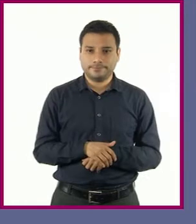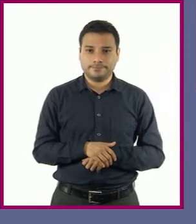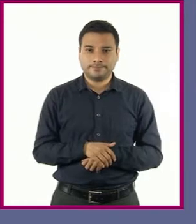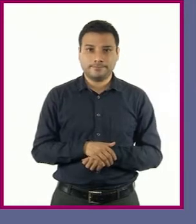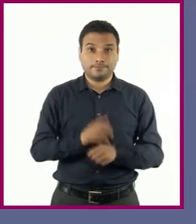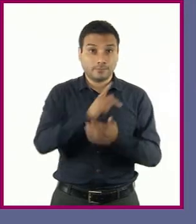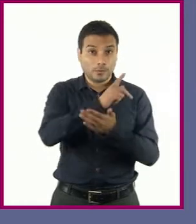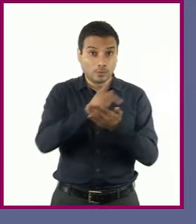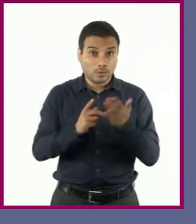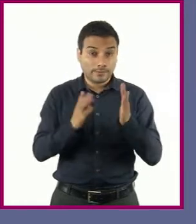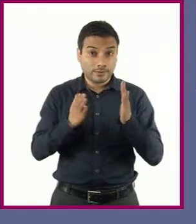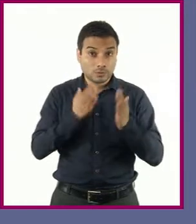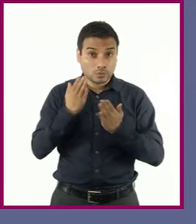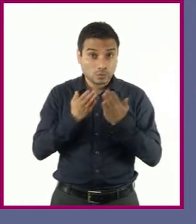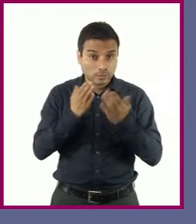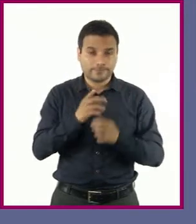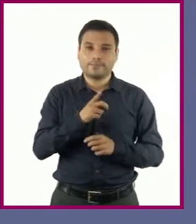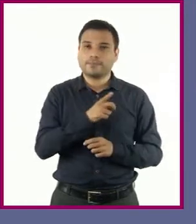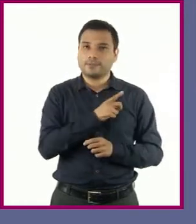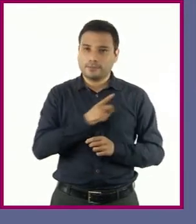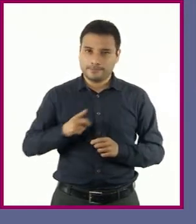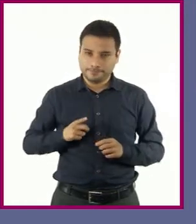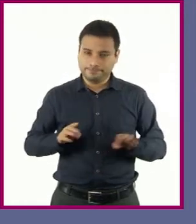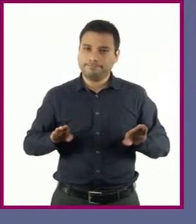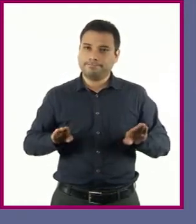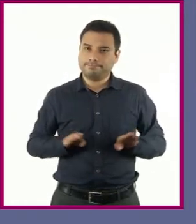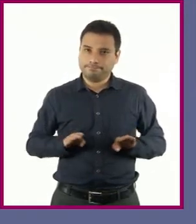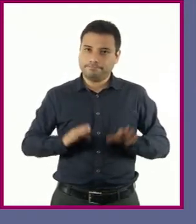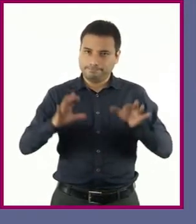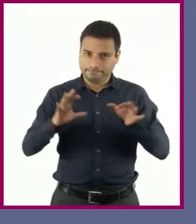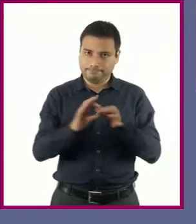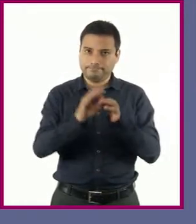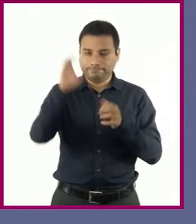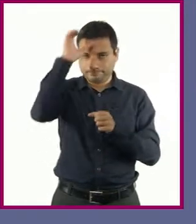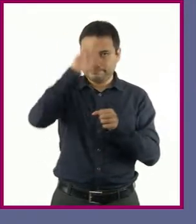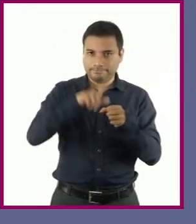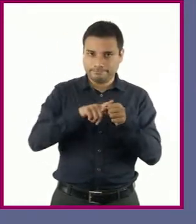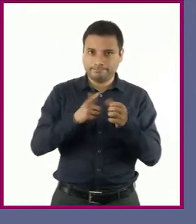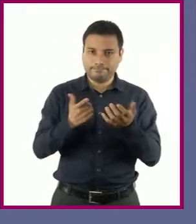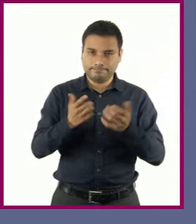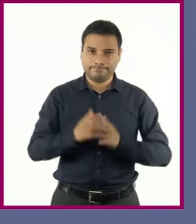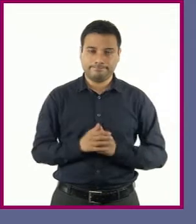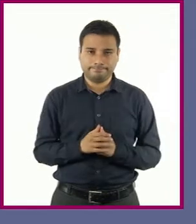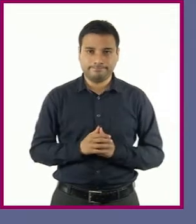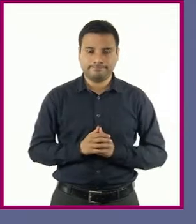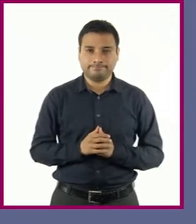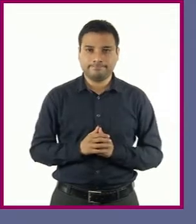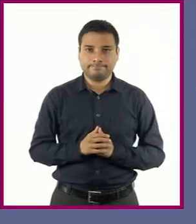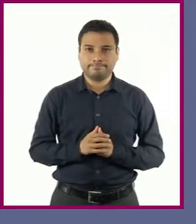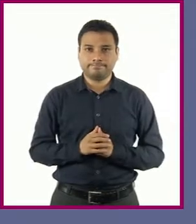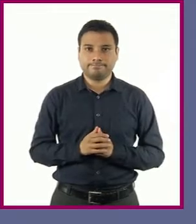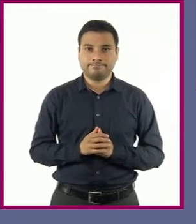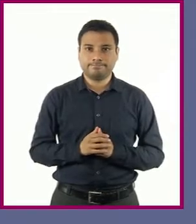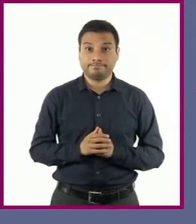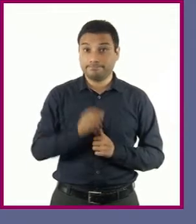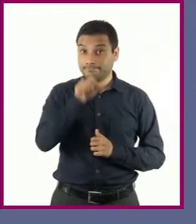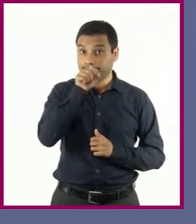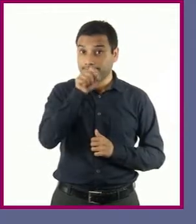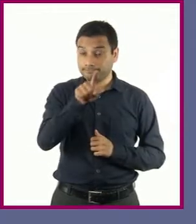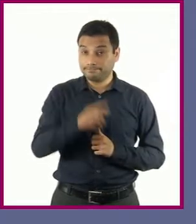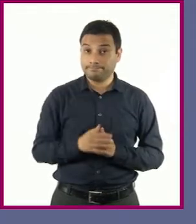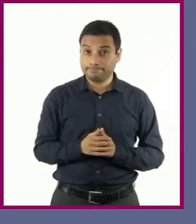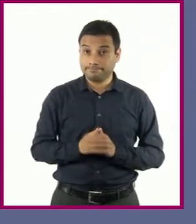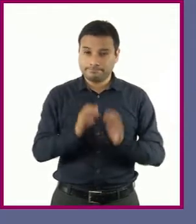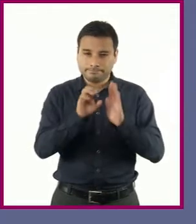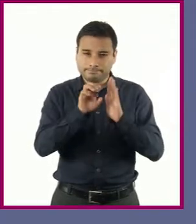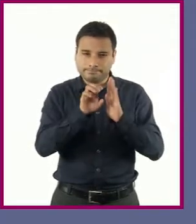programas de estudio tienen que ser adecuados culturalmente y adaptarse a los cambios de la sociedad. Finalmente, no se puede prohibir